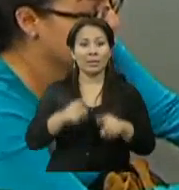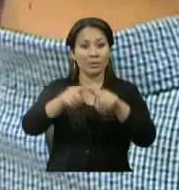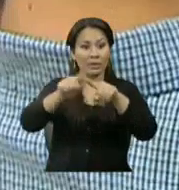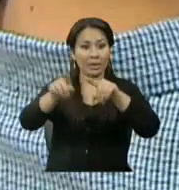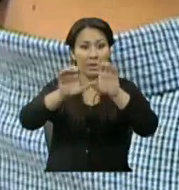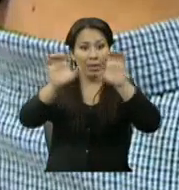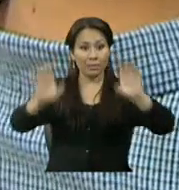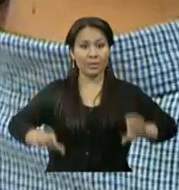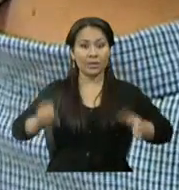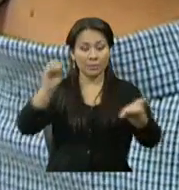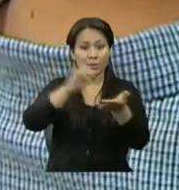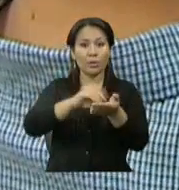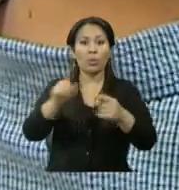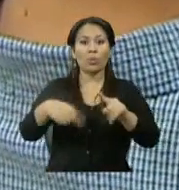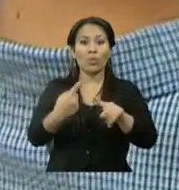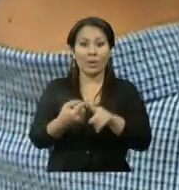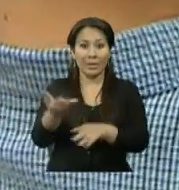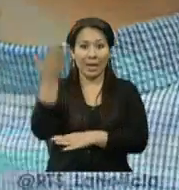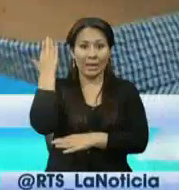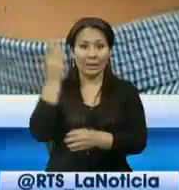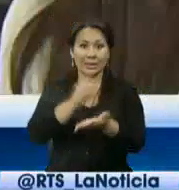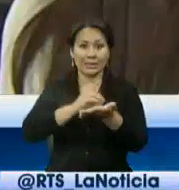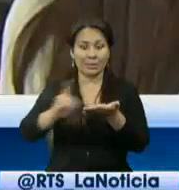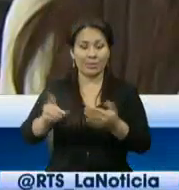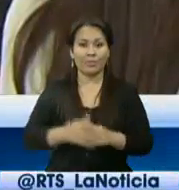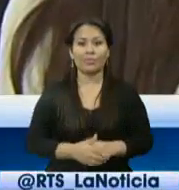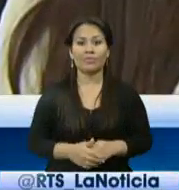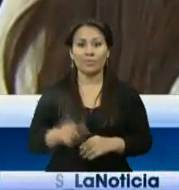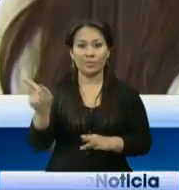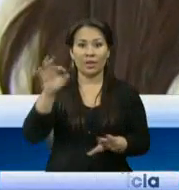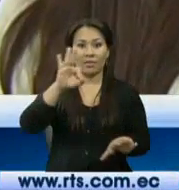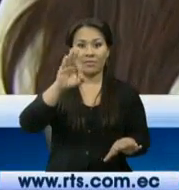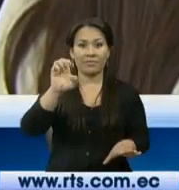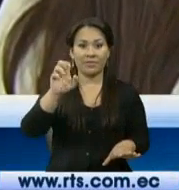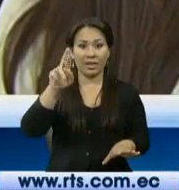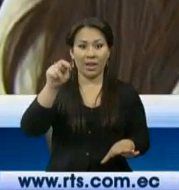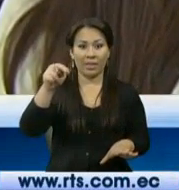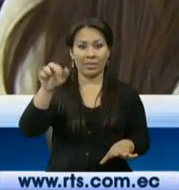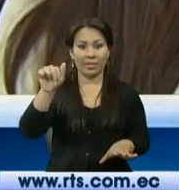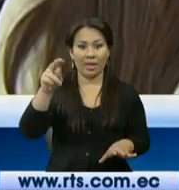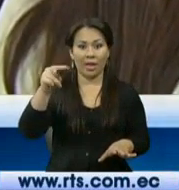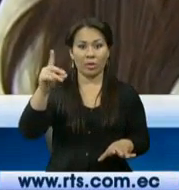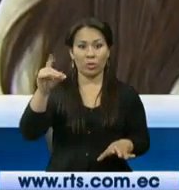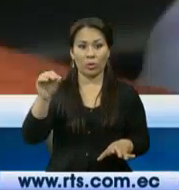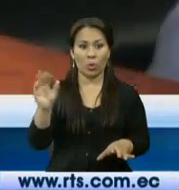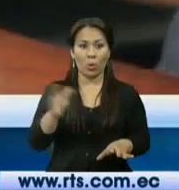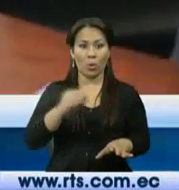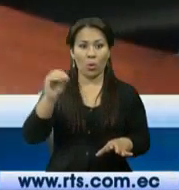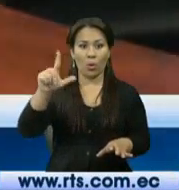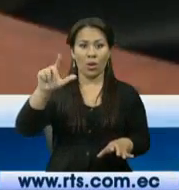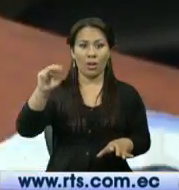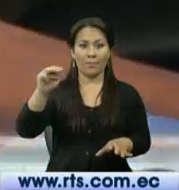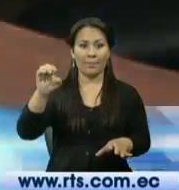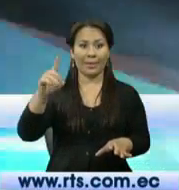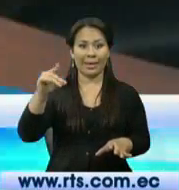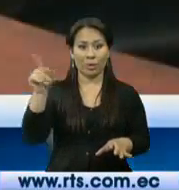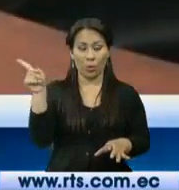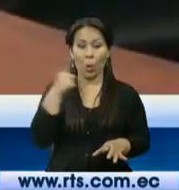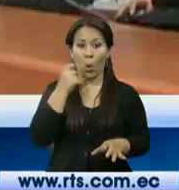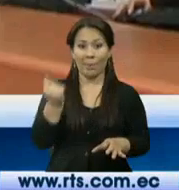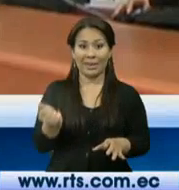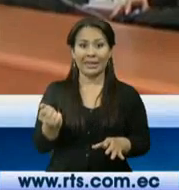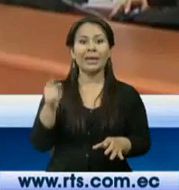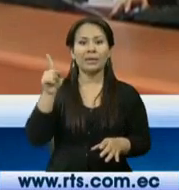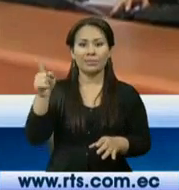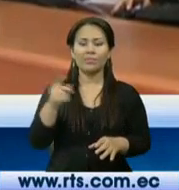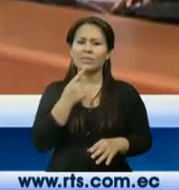que empezaron el registro desde la semana anterior. Fernando Olmedo, administrador de una de ellas, asegura que el número de postulantes ha